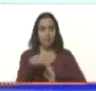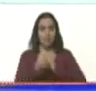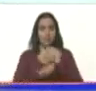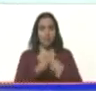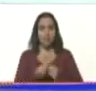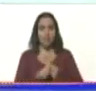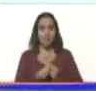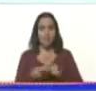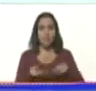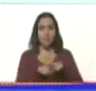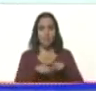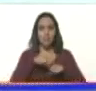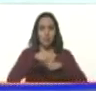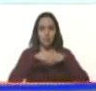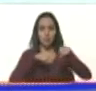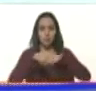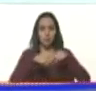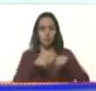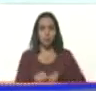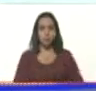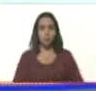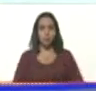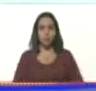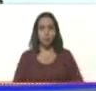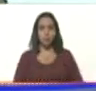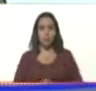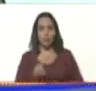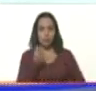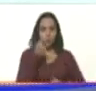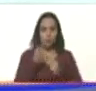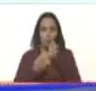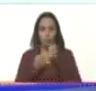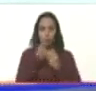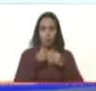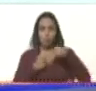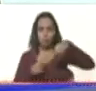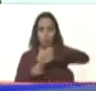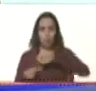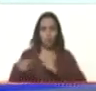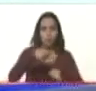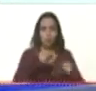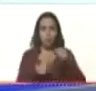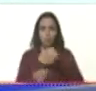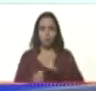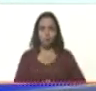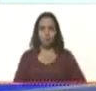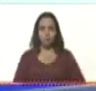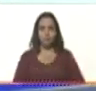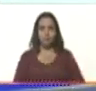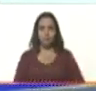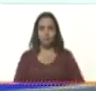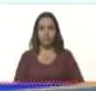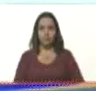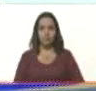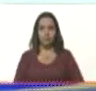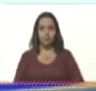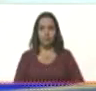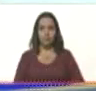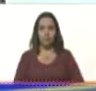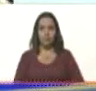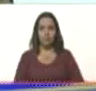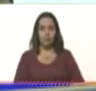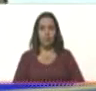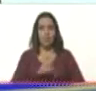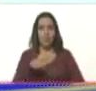Ali, así, así, cerradito, pum, pum, pum, pum, golpe por aquí, golpe por allá. Y cuando se